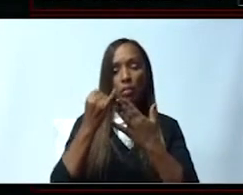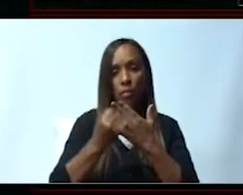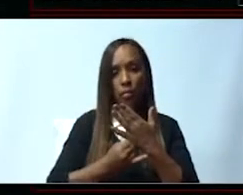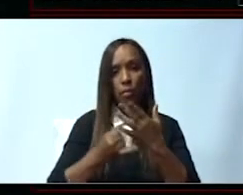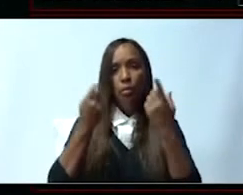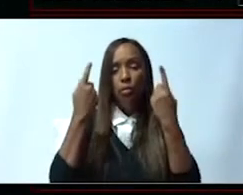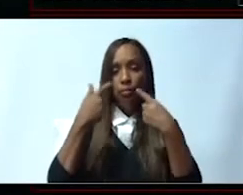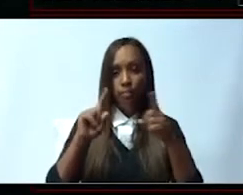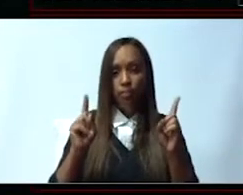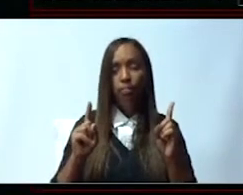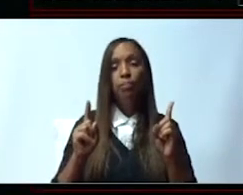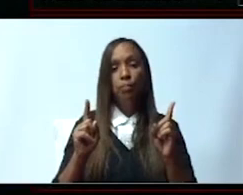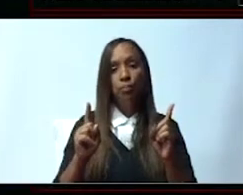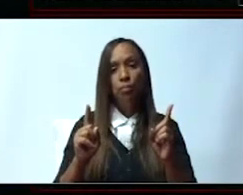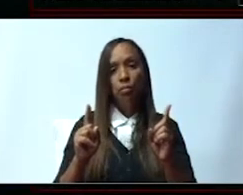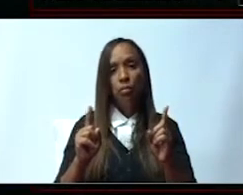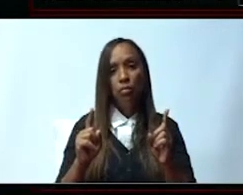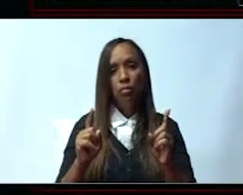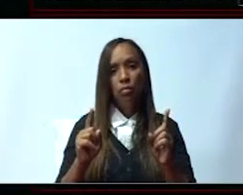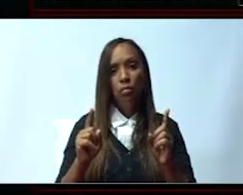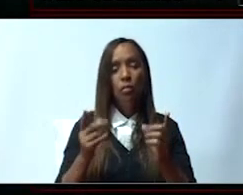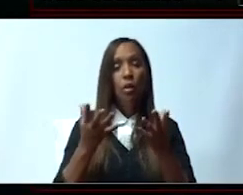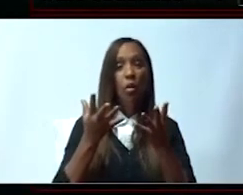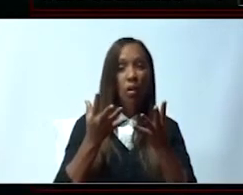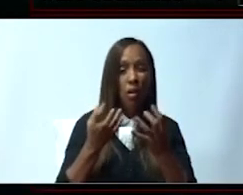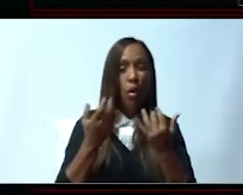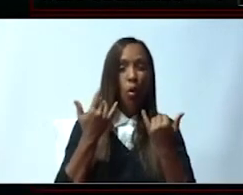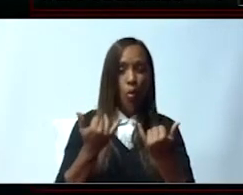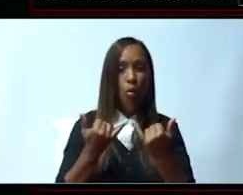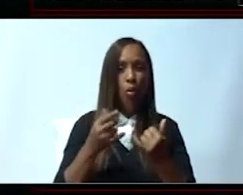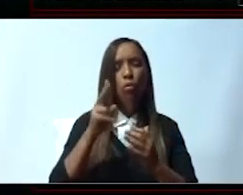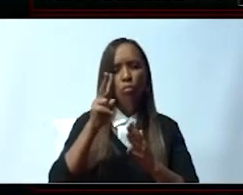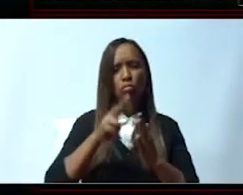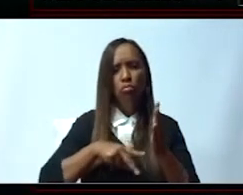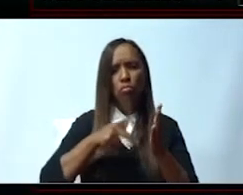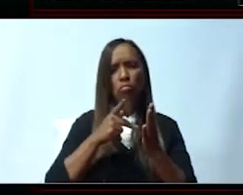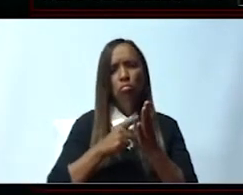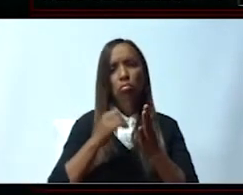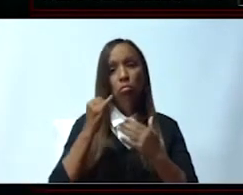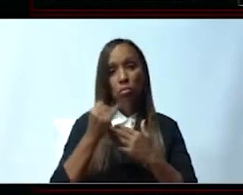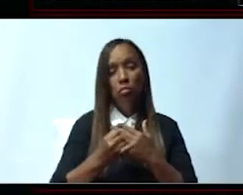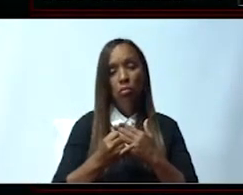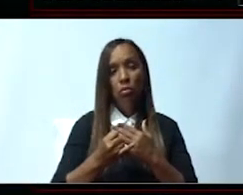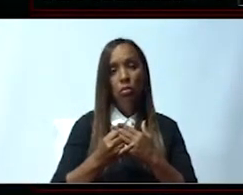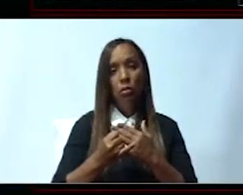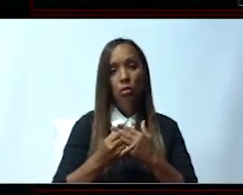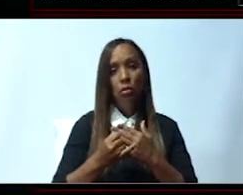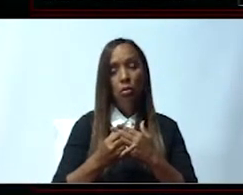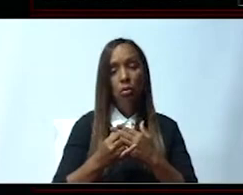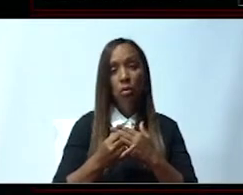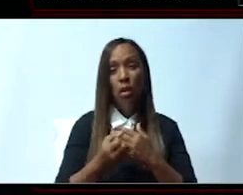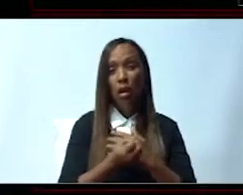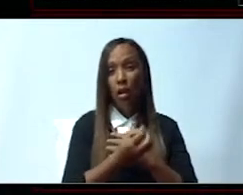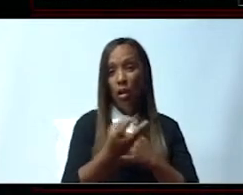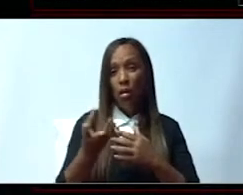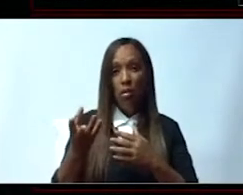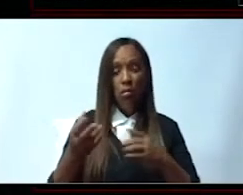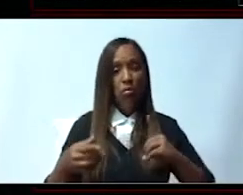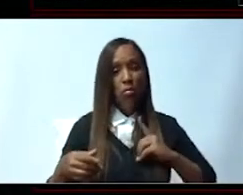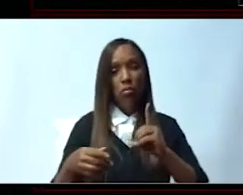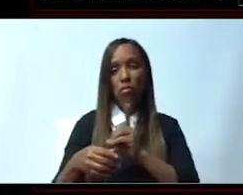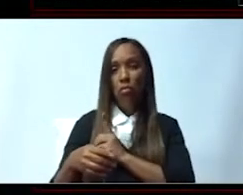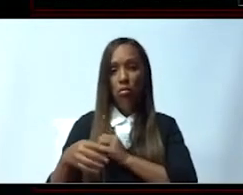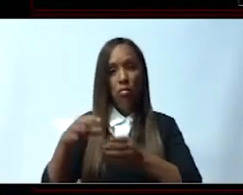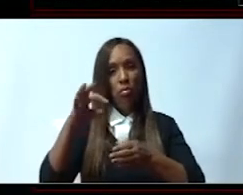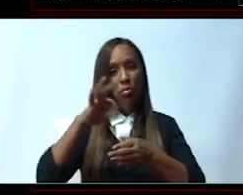Estamos votando. Muchos diputados no han votado, ¿eh? Es bueno que lo sepan y se termina el tiempo.